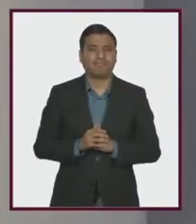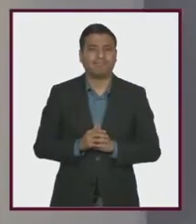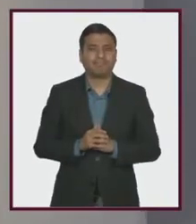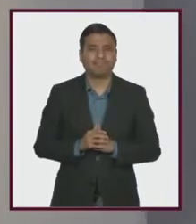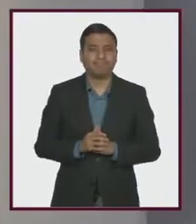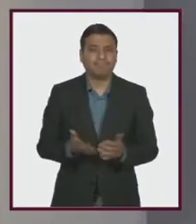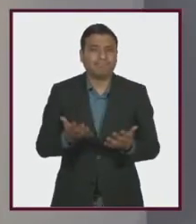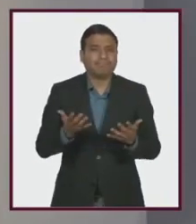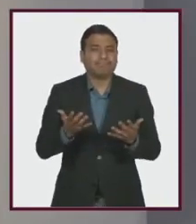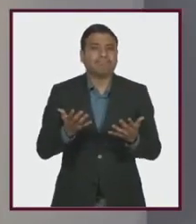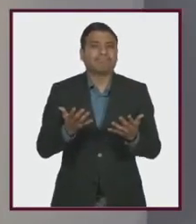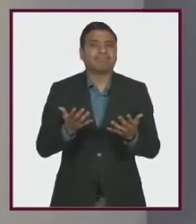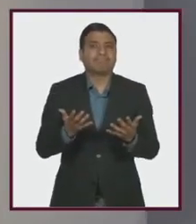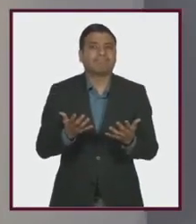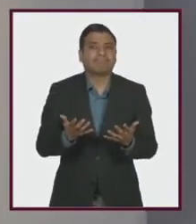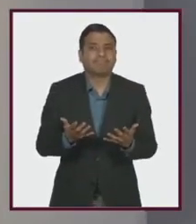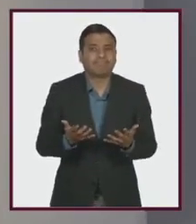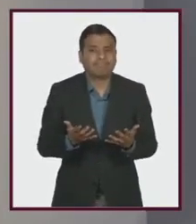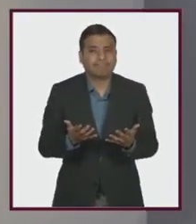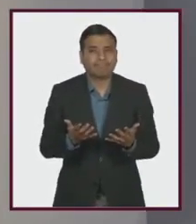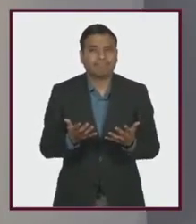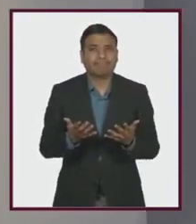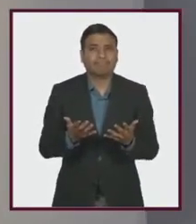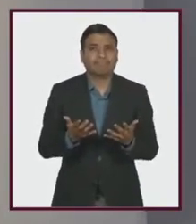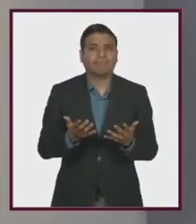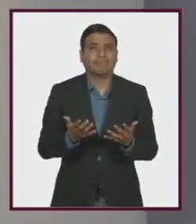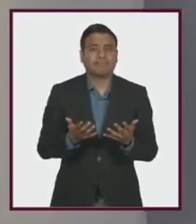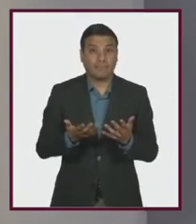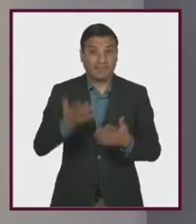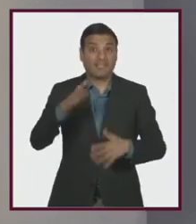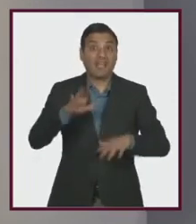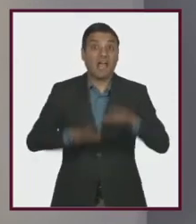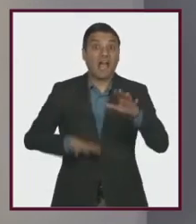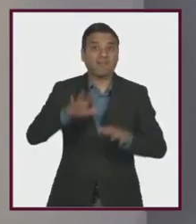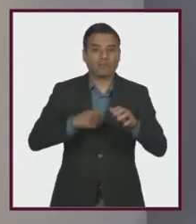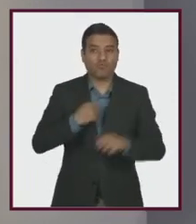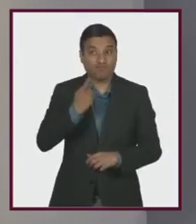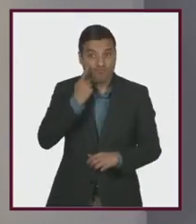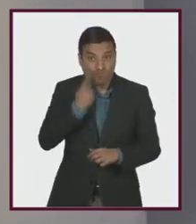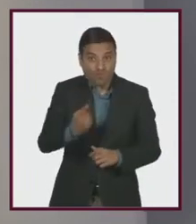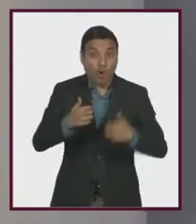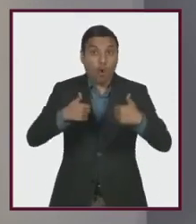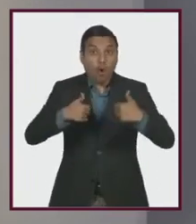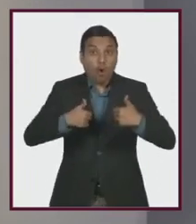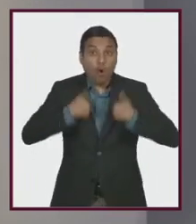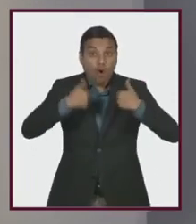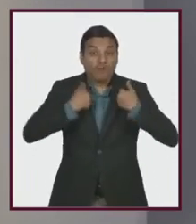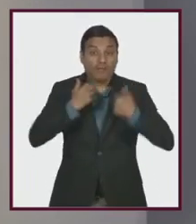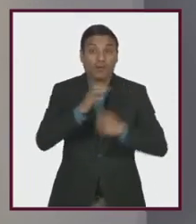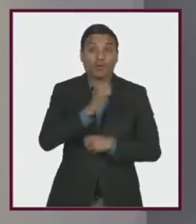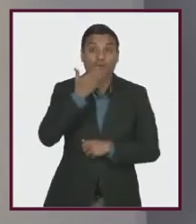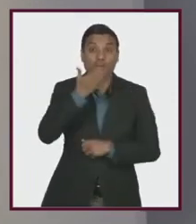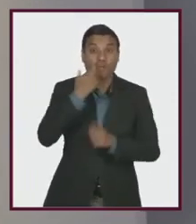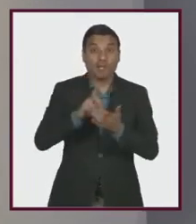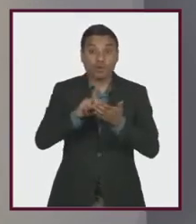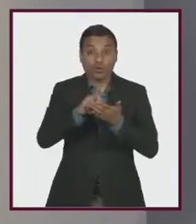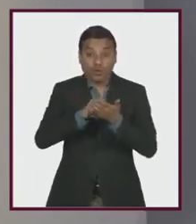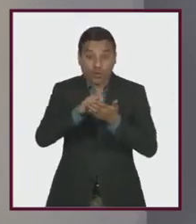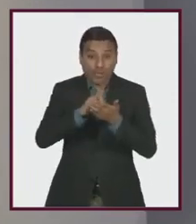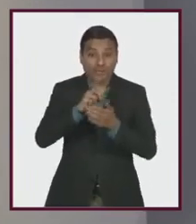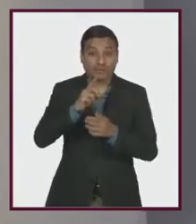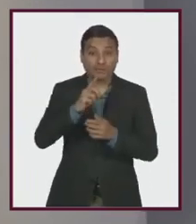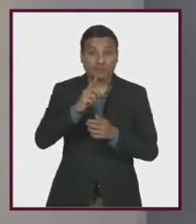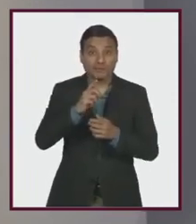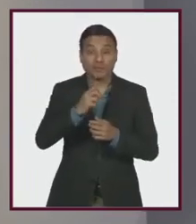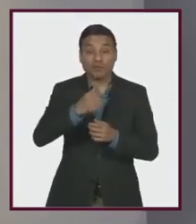teniendo dificultades en el discurso con respecto a que si vemos un adolescente que ha consumido, probablemente no tenga una dependencia, pero no